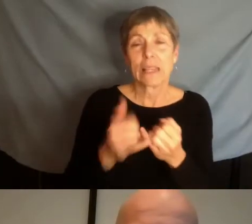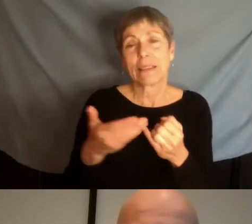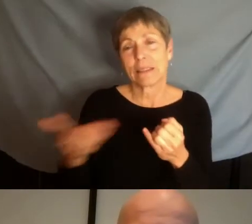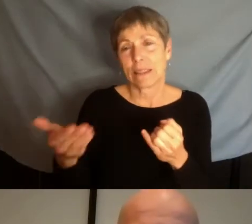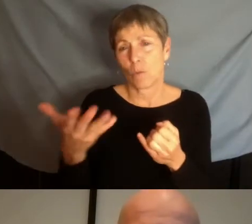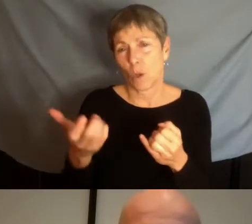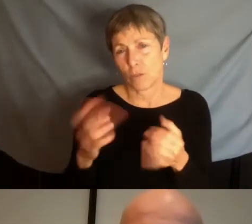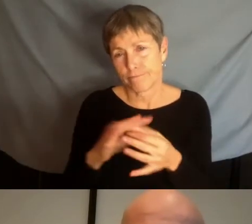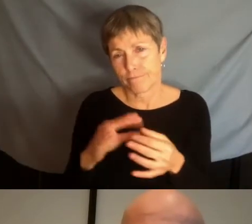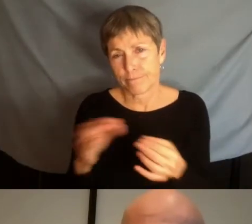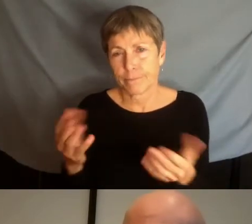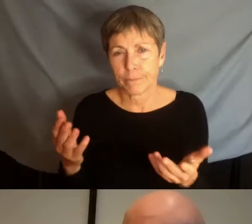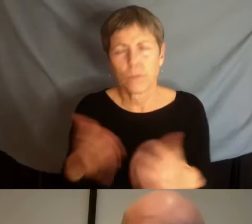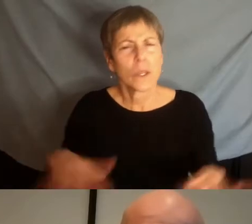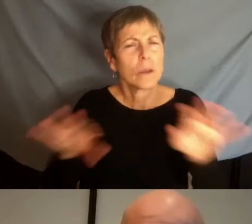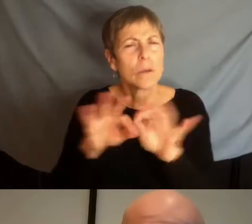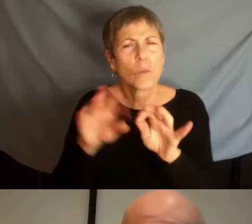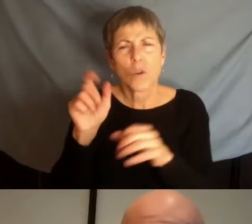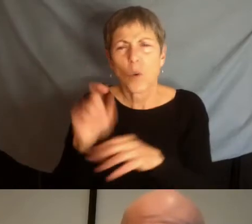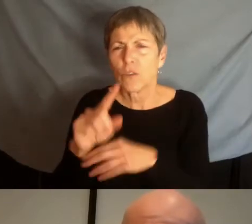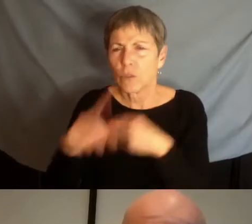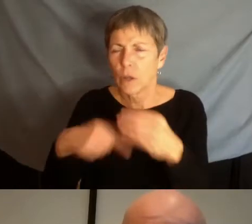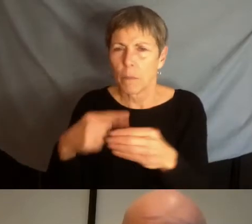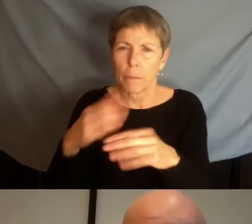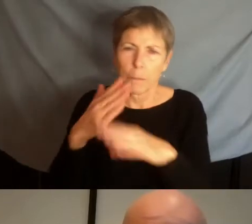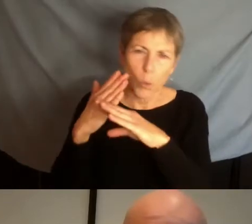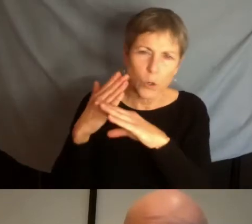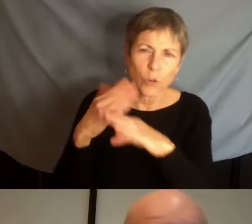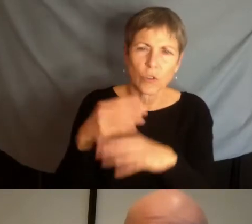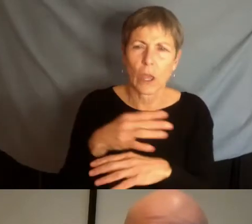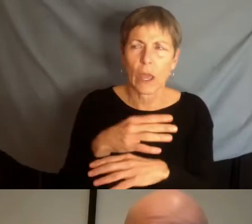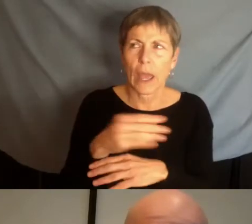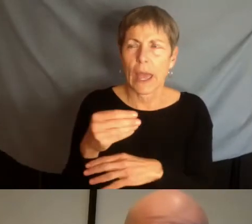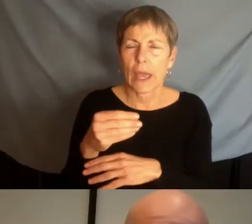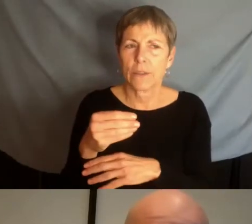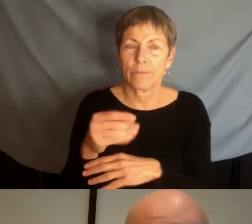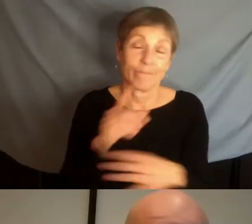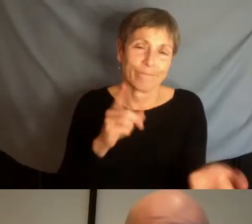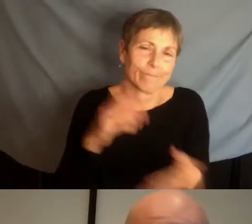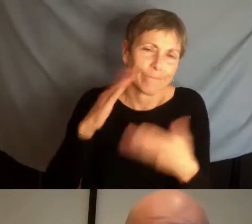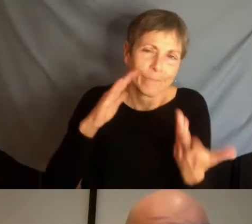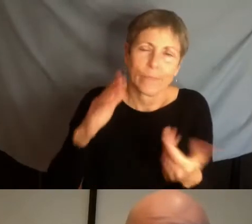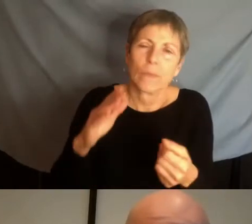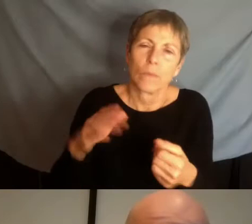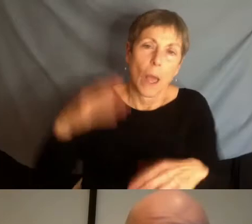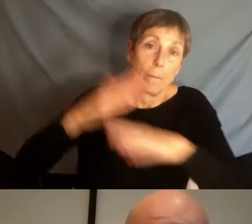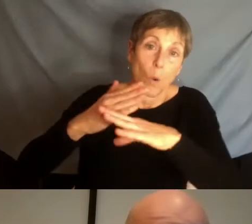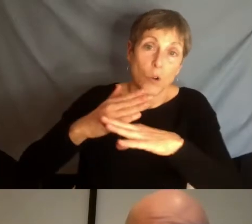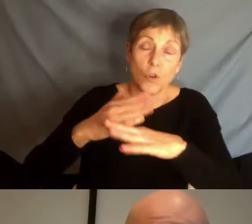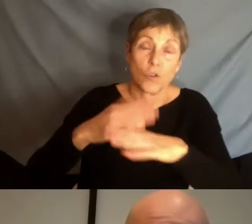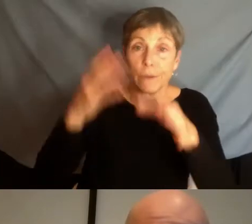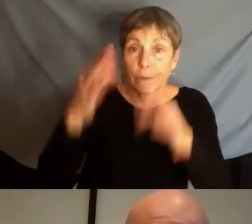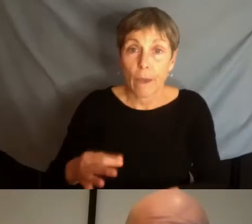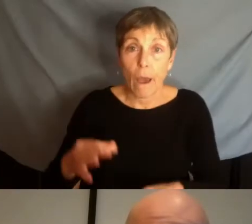Y la última cosa que voy a decir, que una de las cuestiones cruciales cuando se relaciona a fronteras y la idea de que las fronteras adjudican